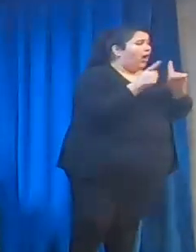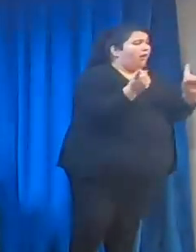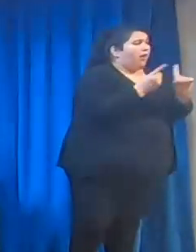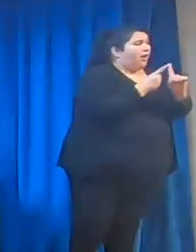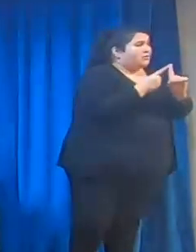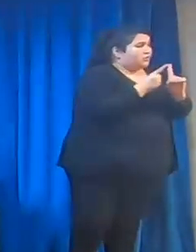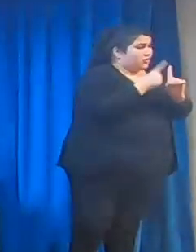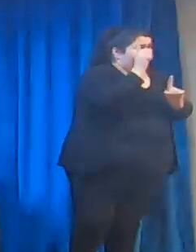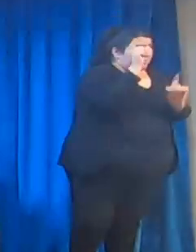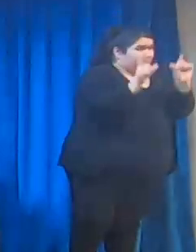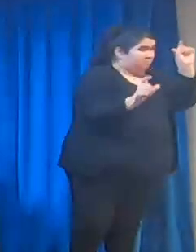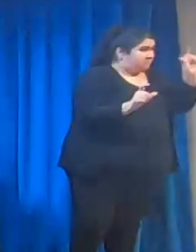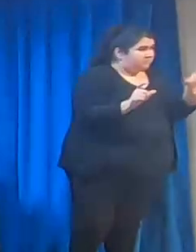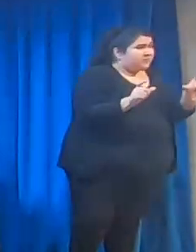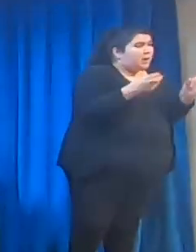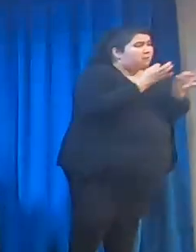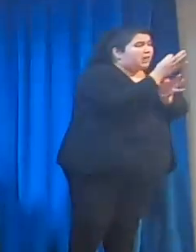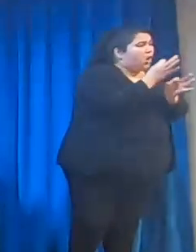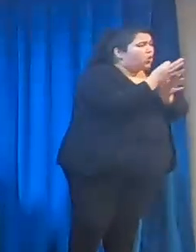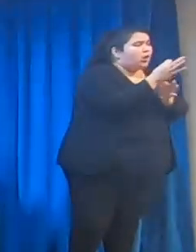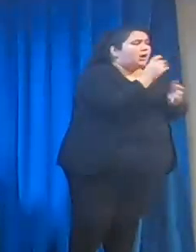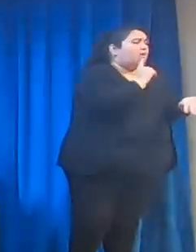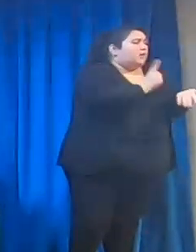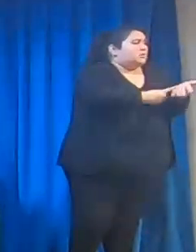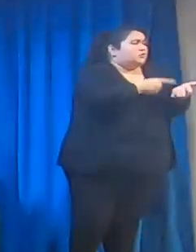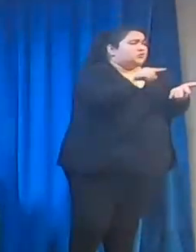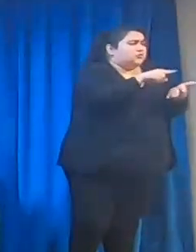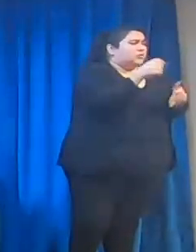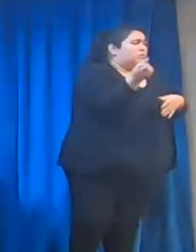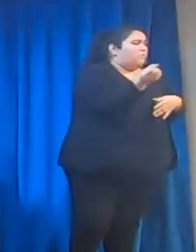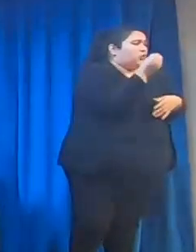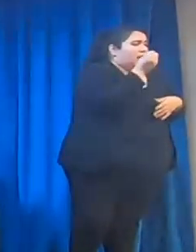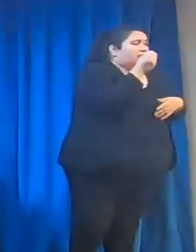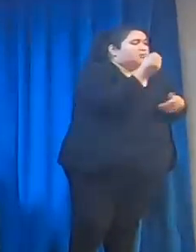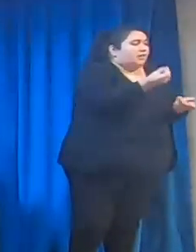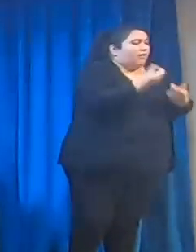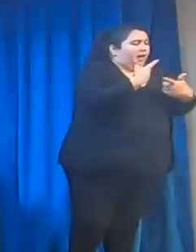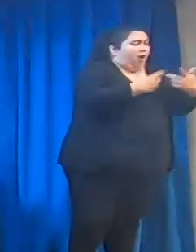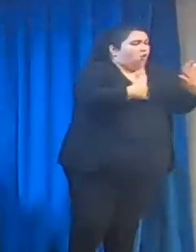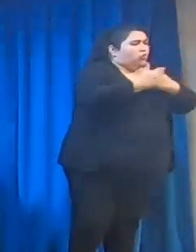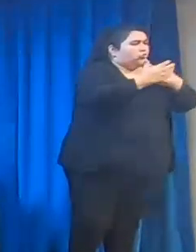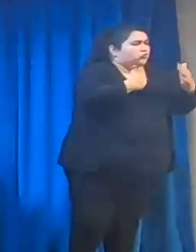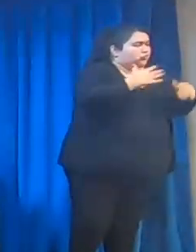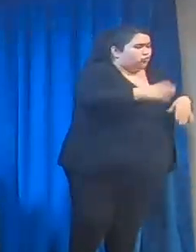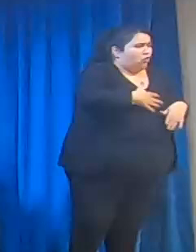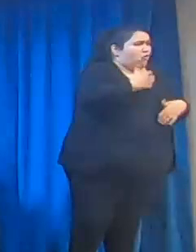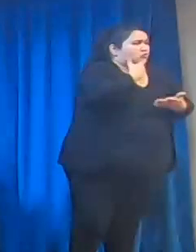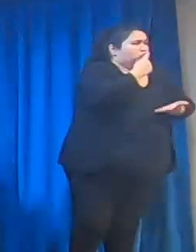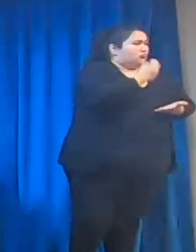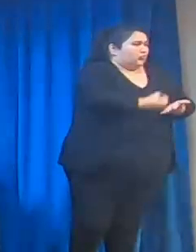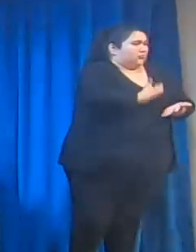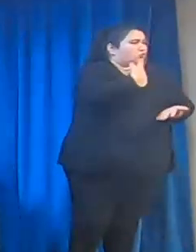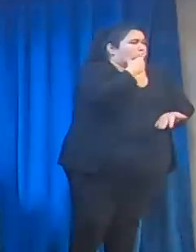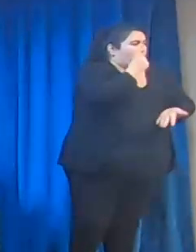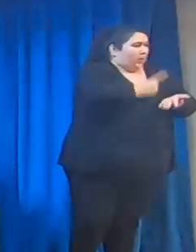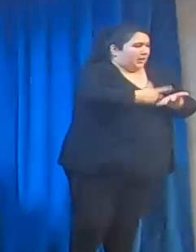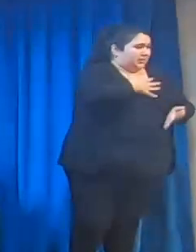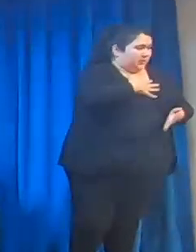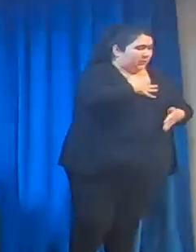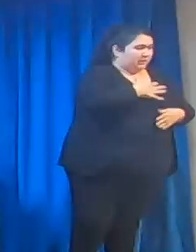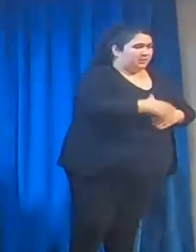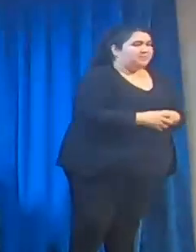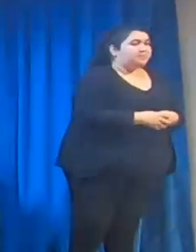pedagógica, resultan decisivos para la conformación de la subjetividad y son vínculos necesariamente